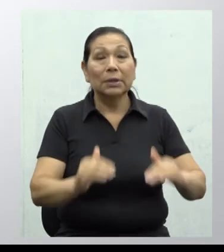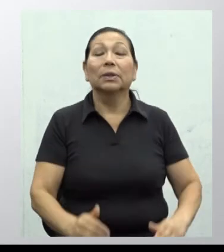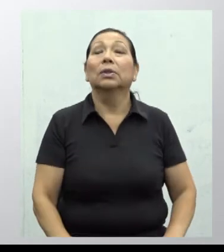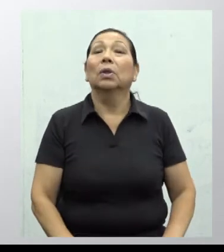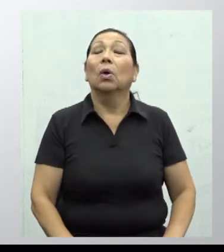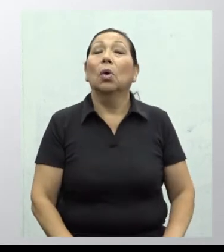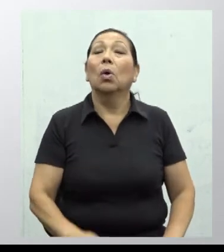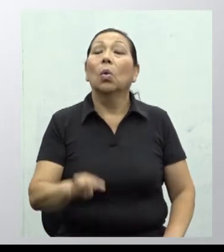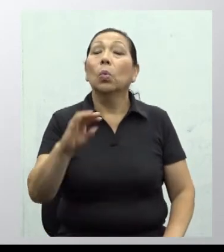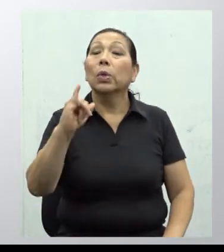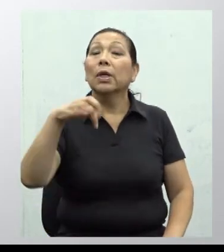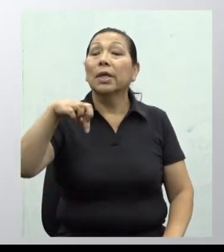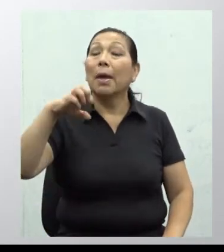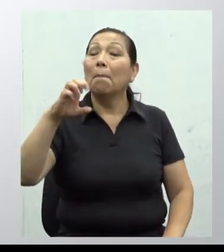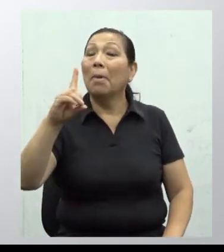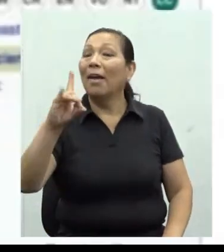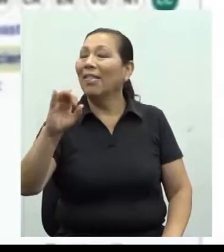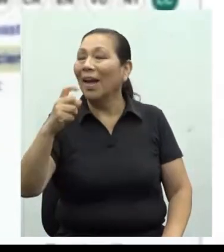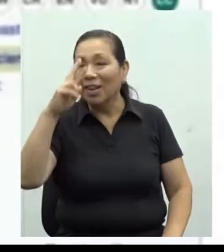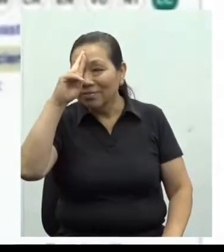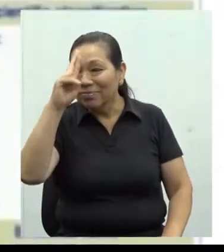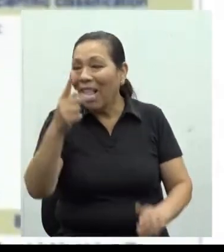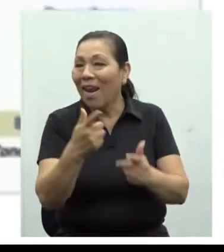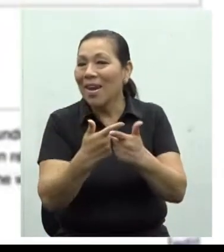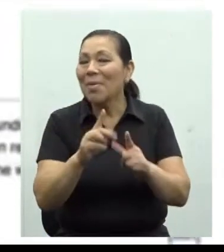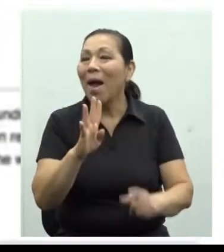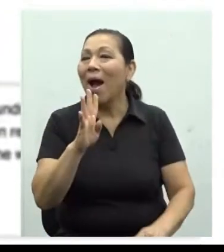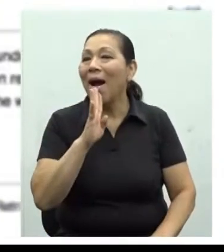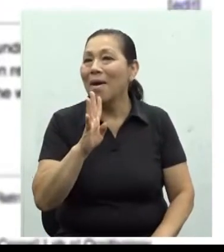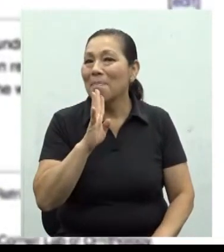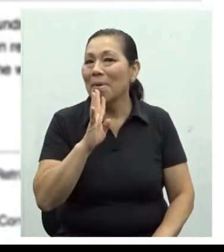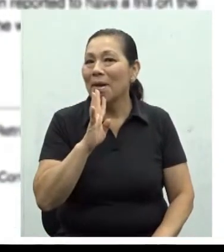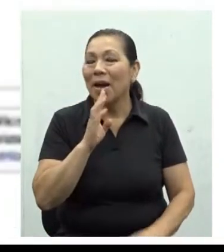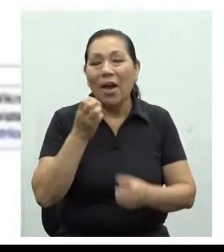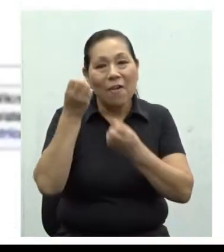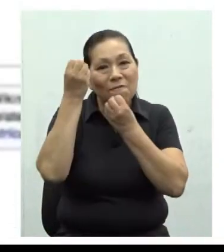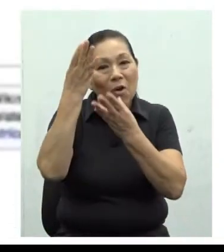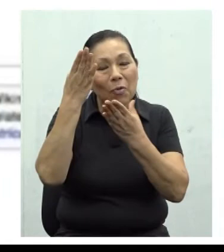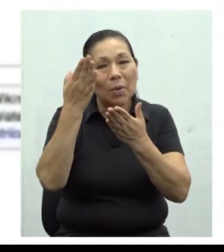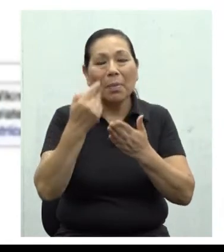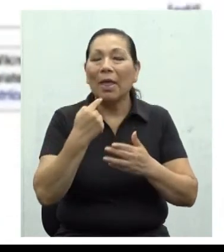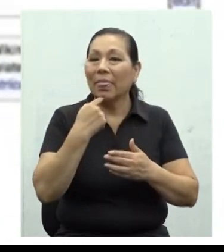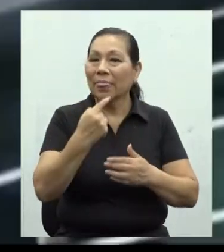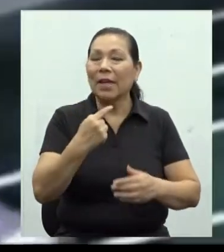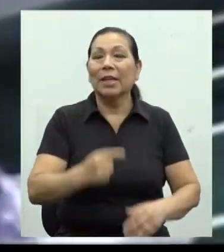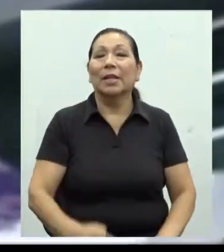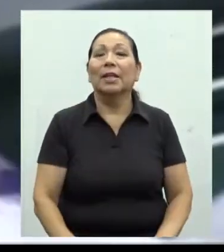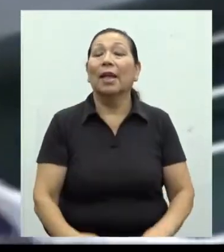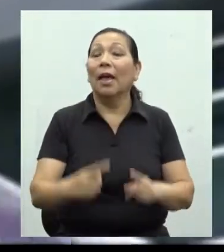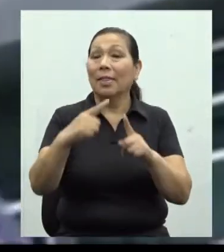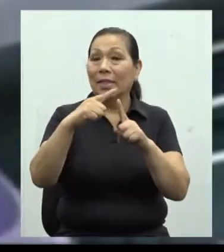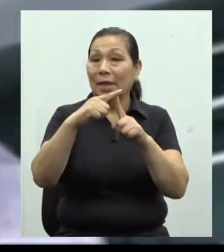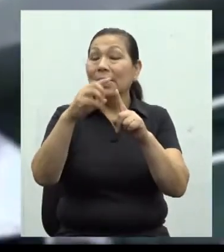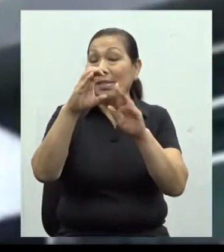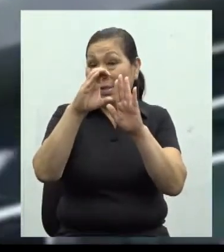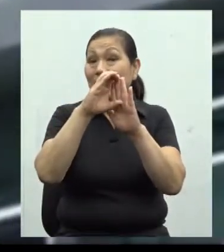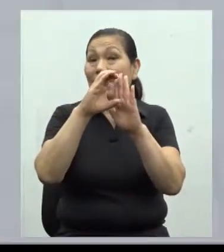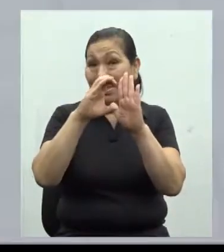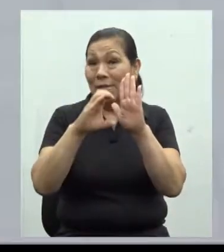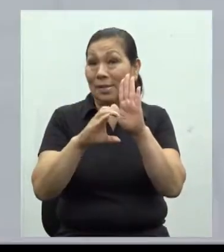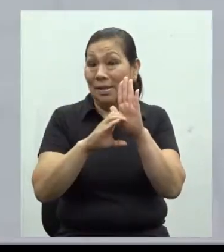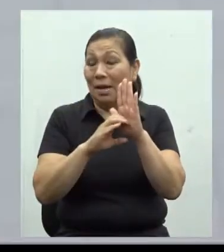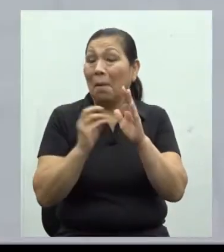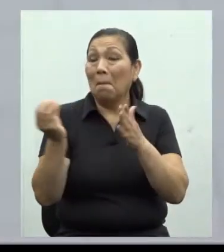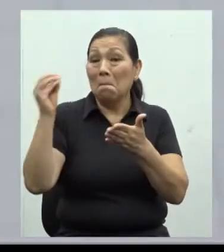Wikipedia constituía una violación a la libertad de expresión, informaron medios turcos. El TC turco concluyó